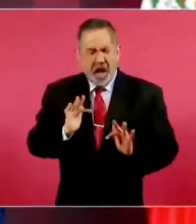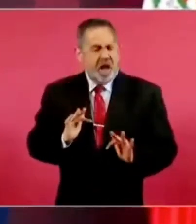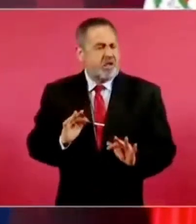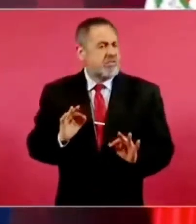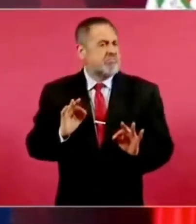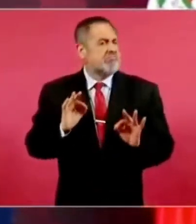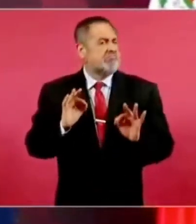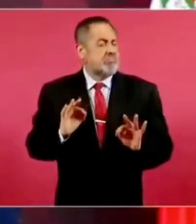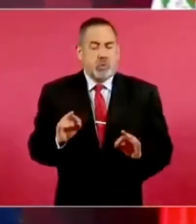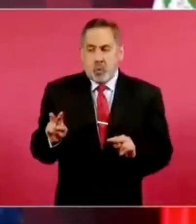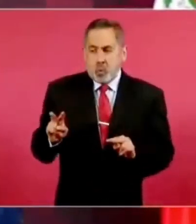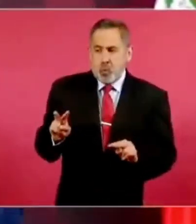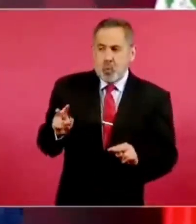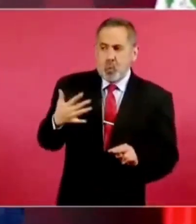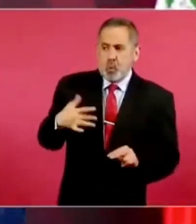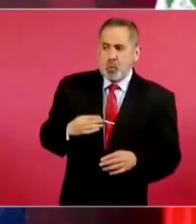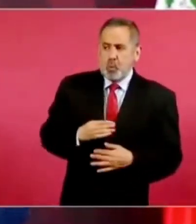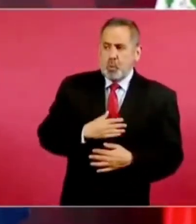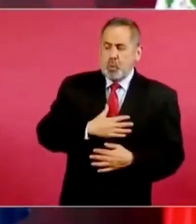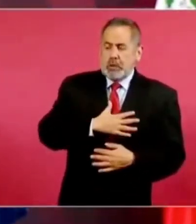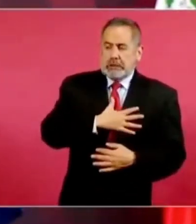conmovedora.